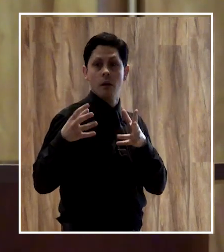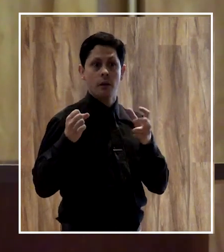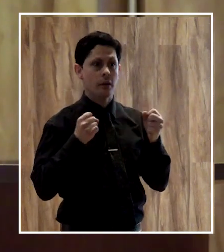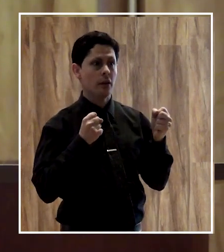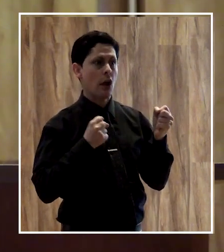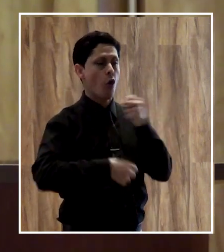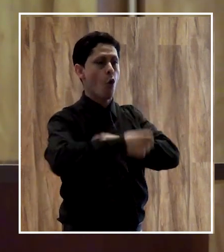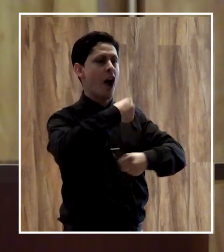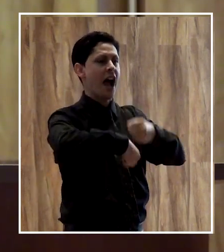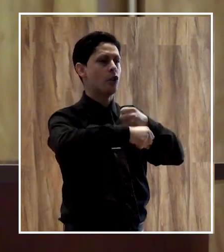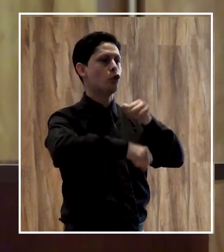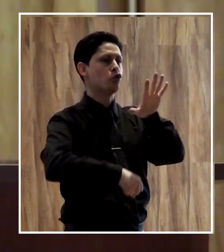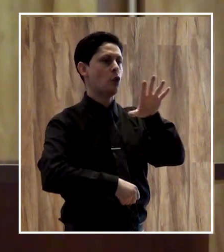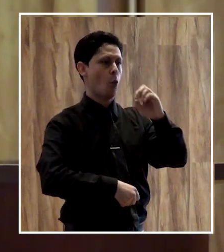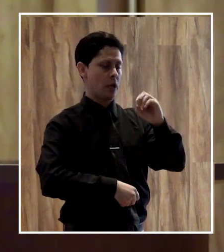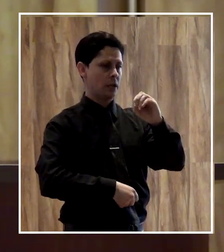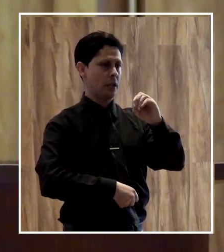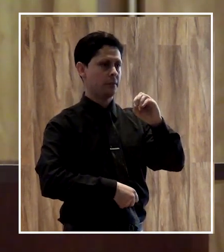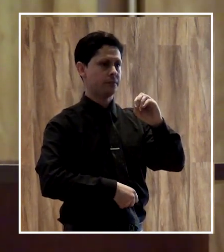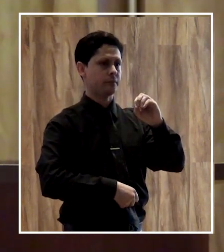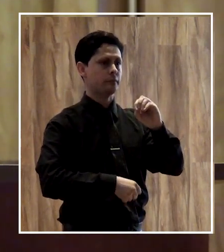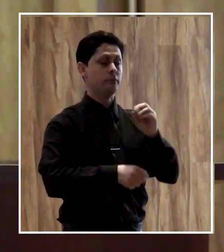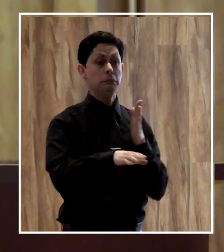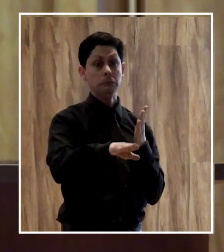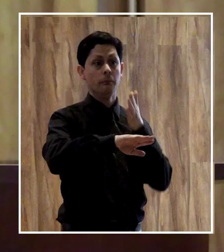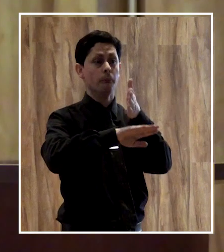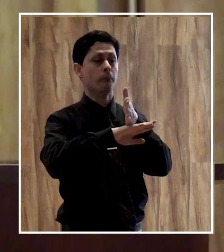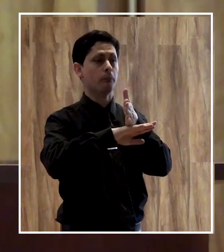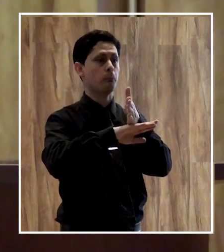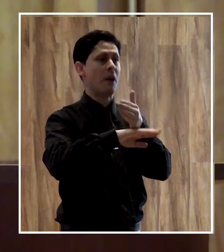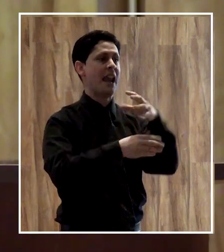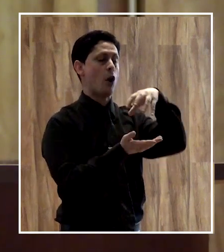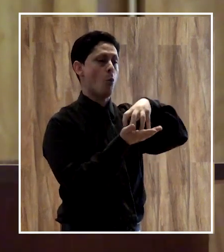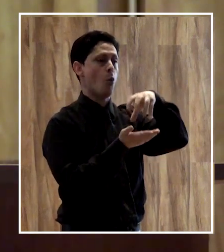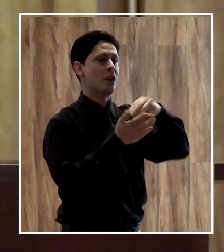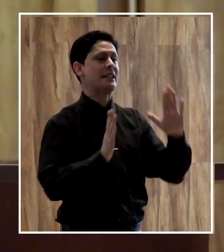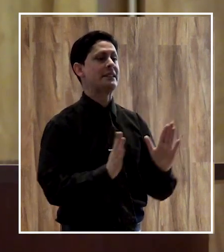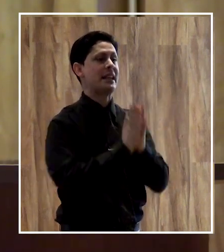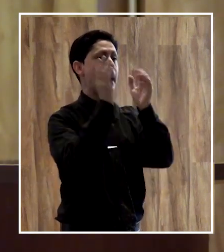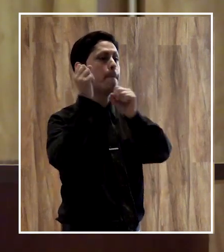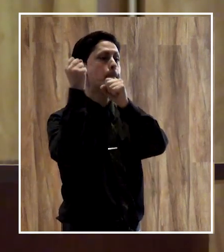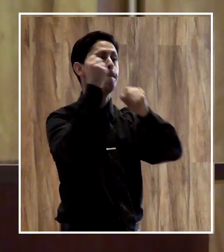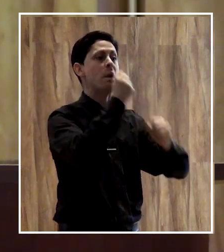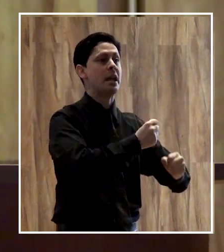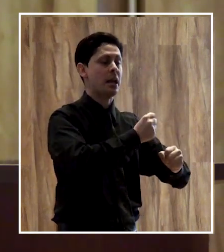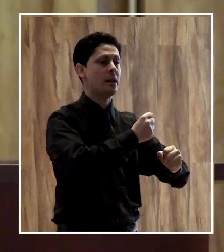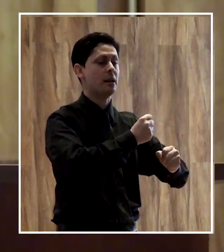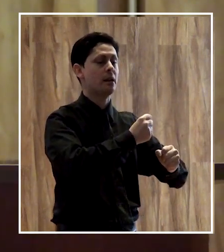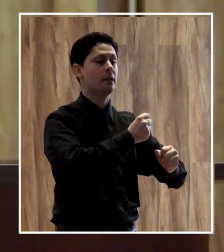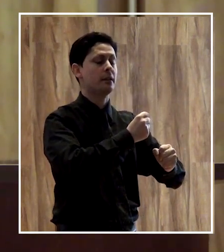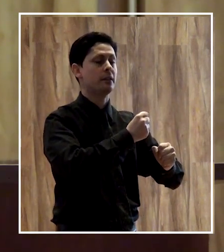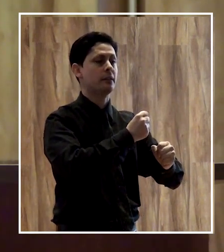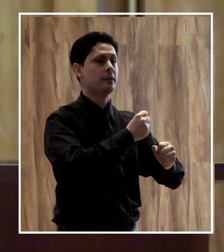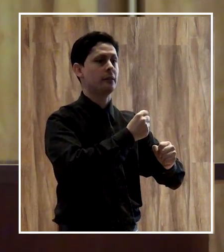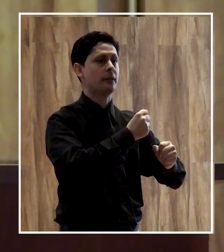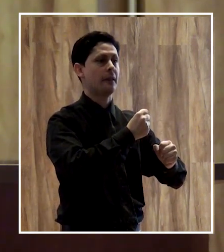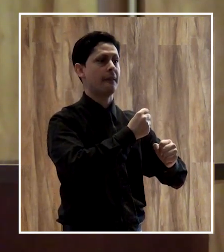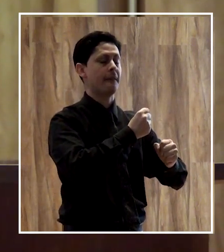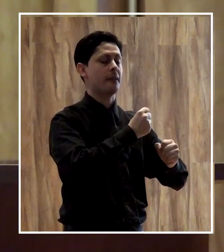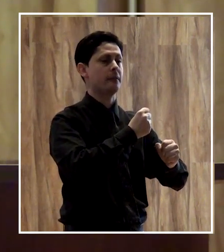efervescente de los años 50, a la comuna de San Miguel,